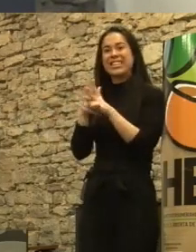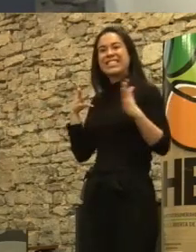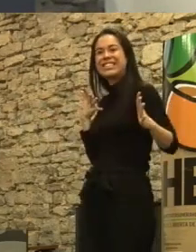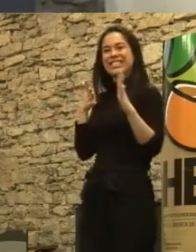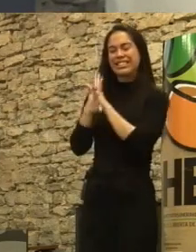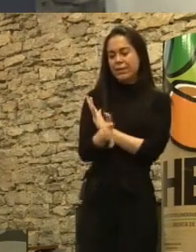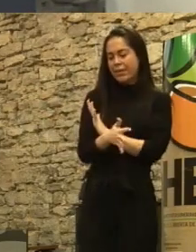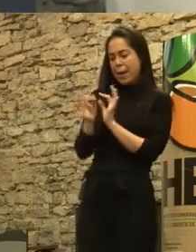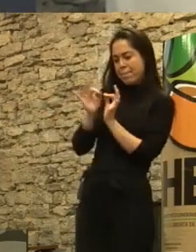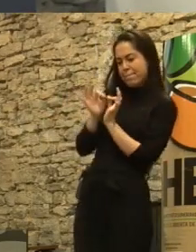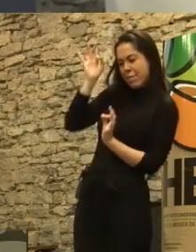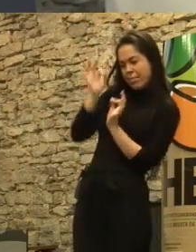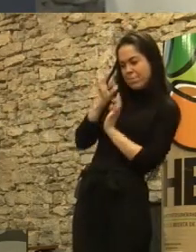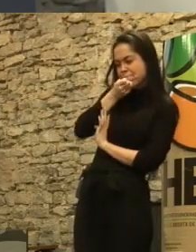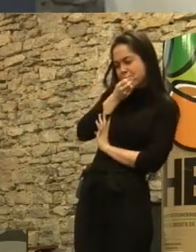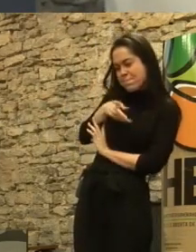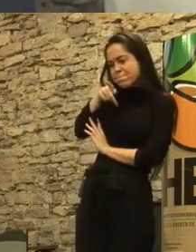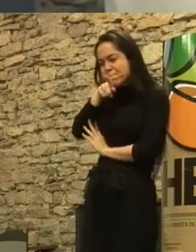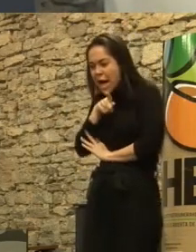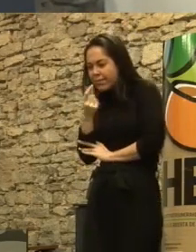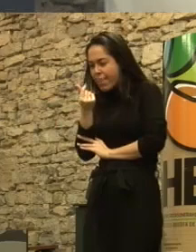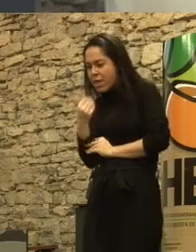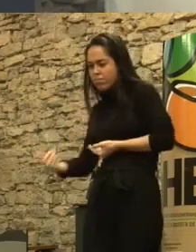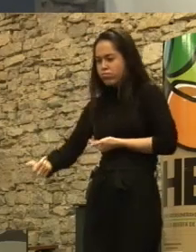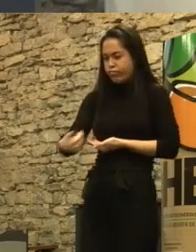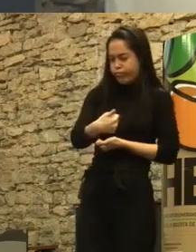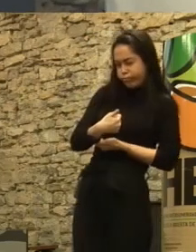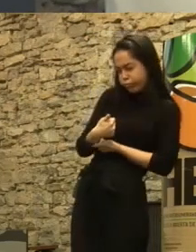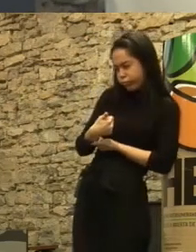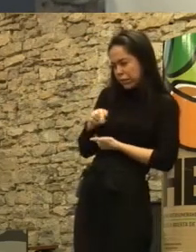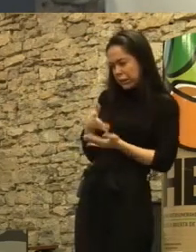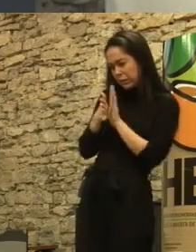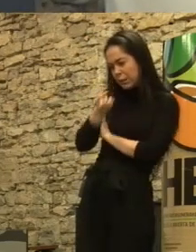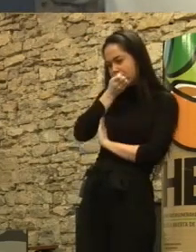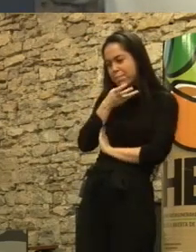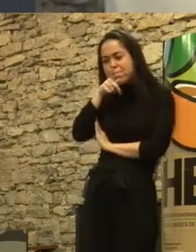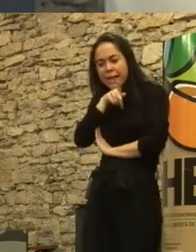si lo han hecho bien o mal en base al dinero que facturan o al beneficio que generan,